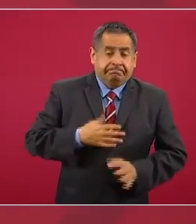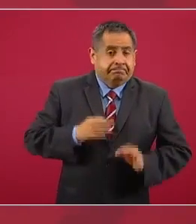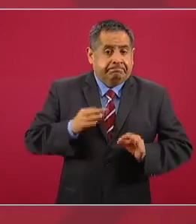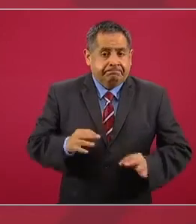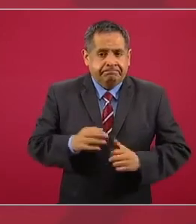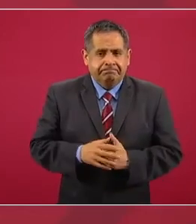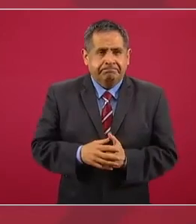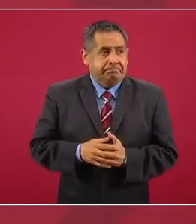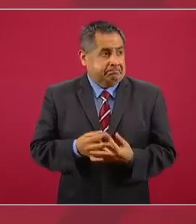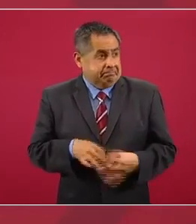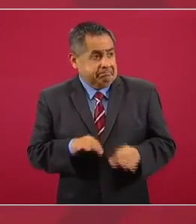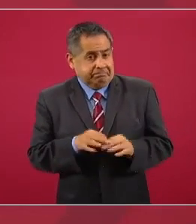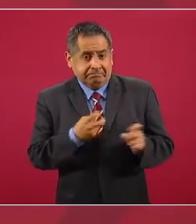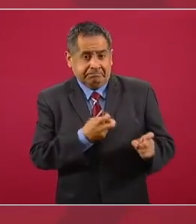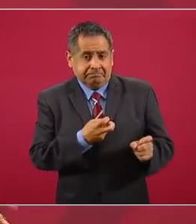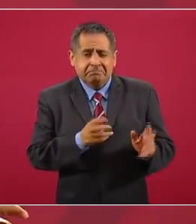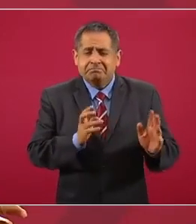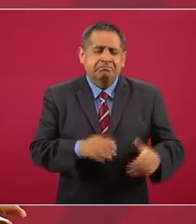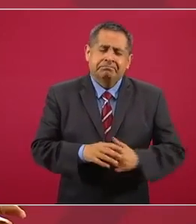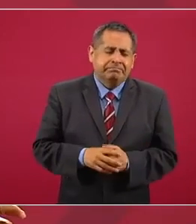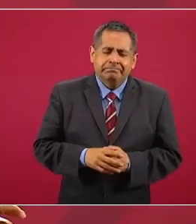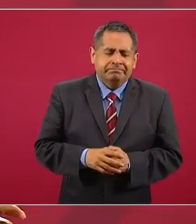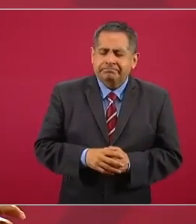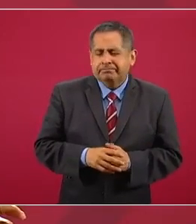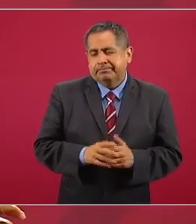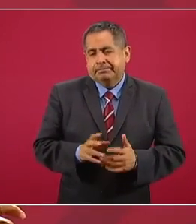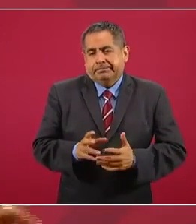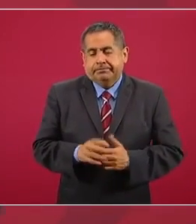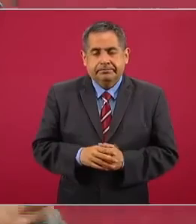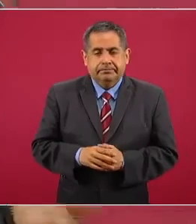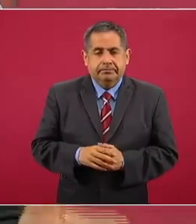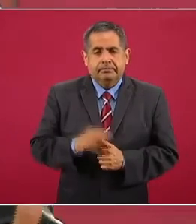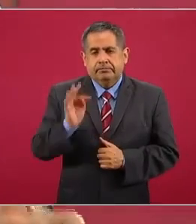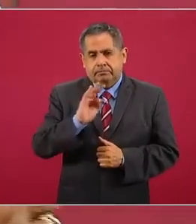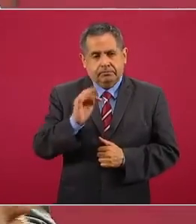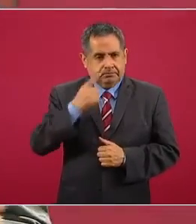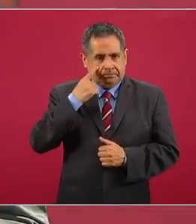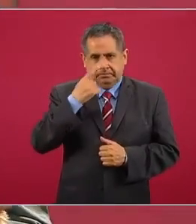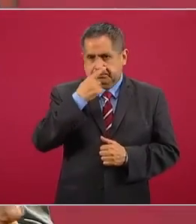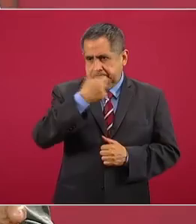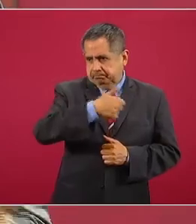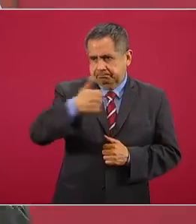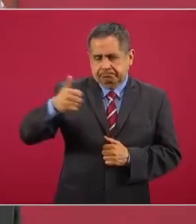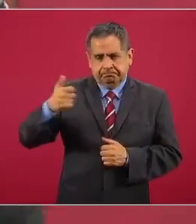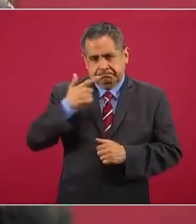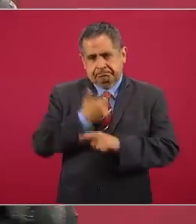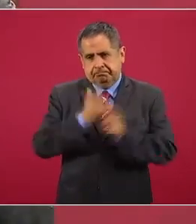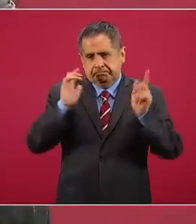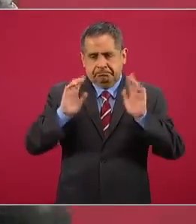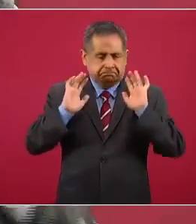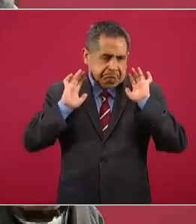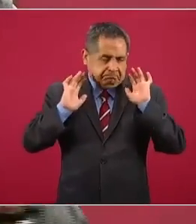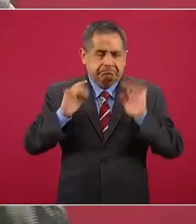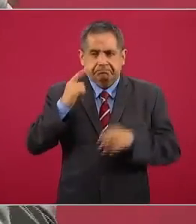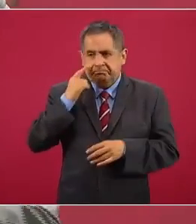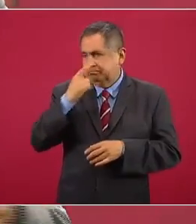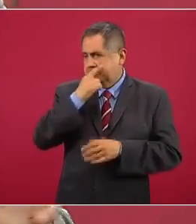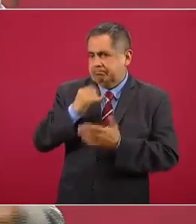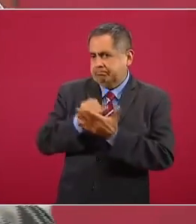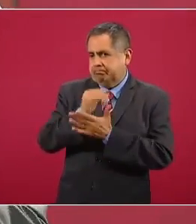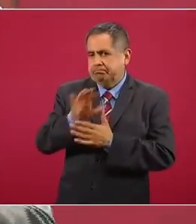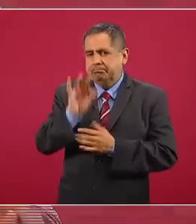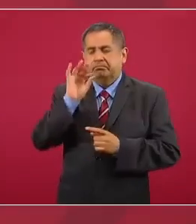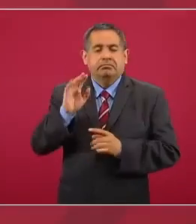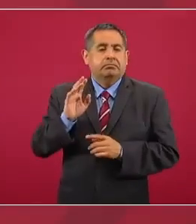es importante. Claro, somos libres, ¿no? Pero cada quien tiene